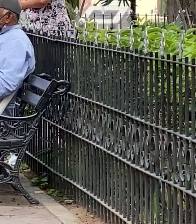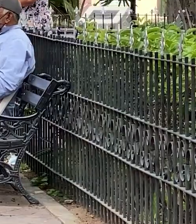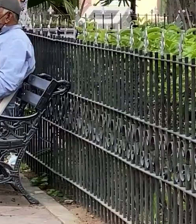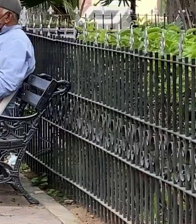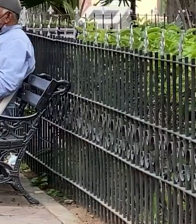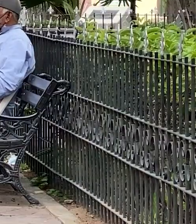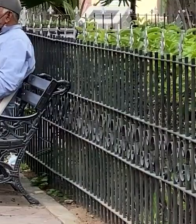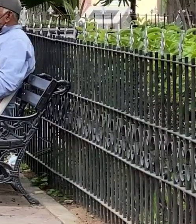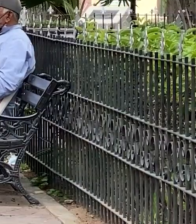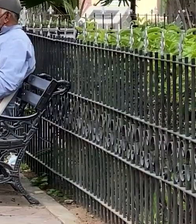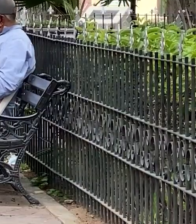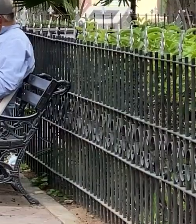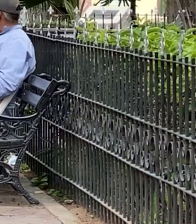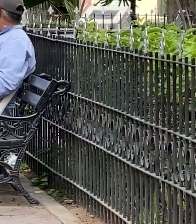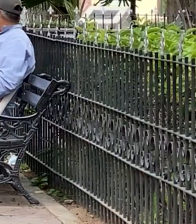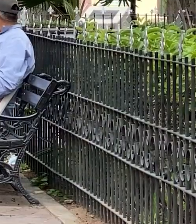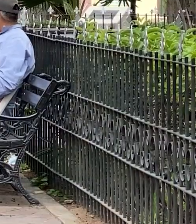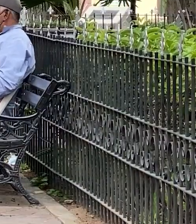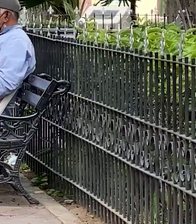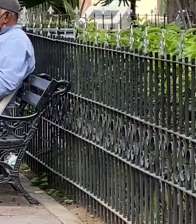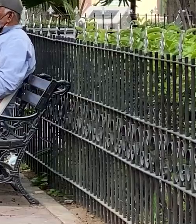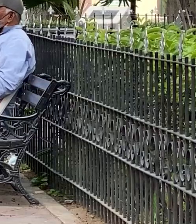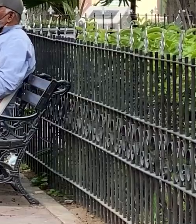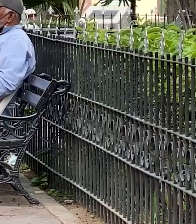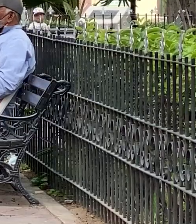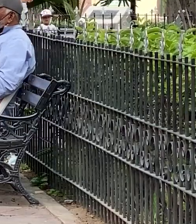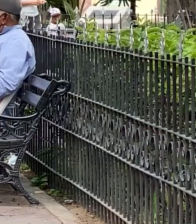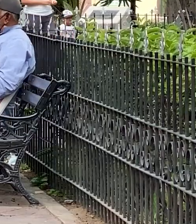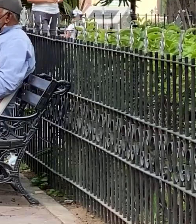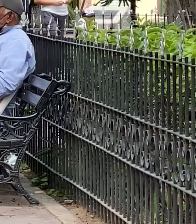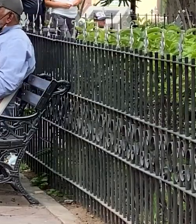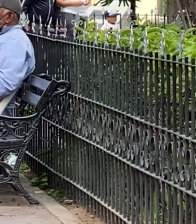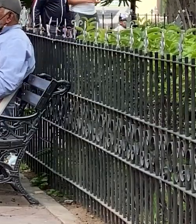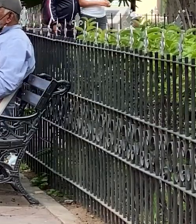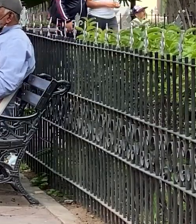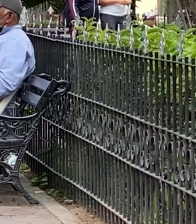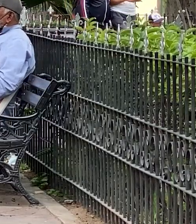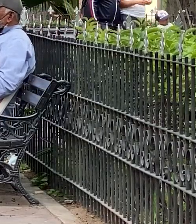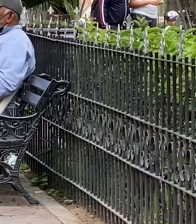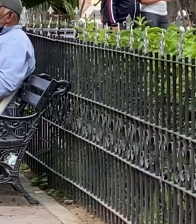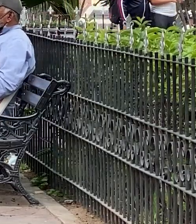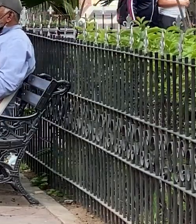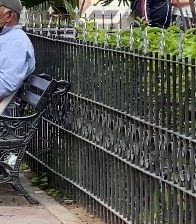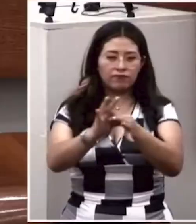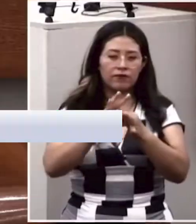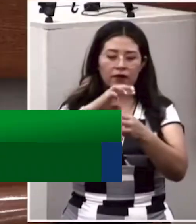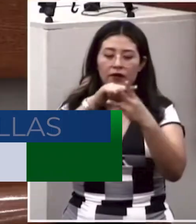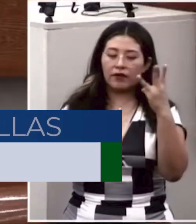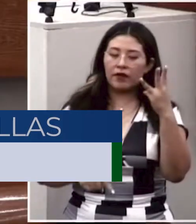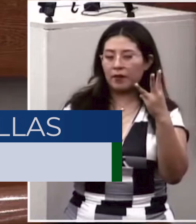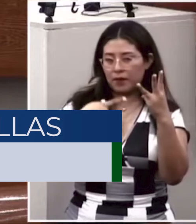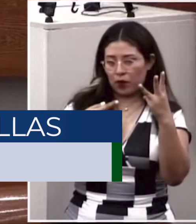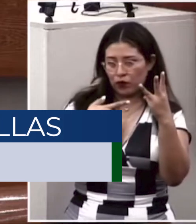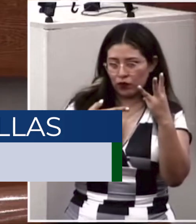Potosí quiero finalizar el presente mencionando que territorio población y gobierno son tres elementos